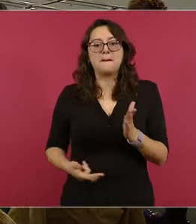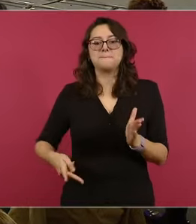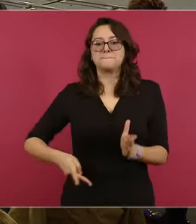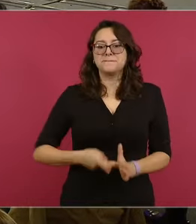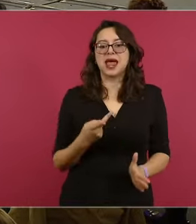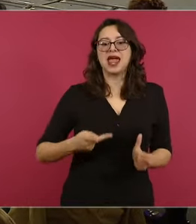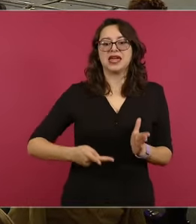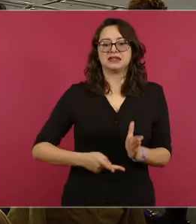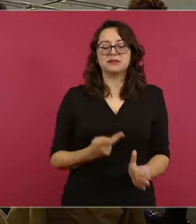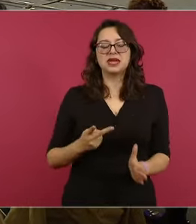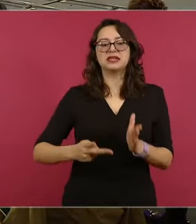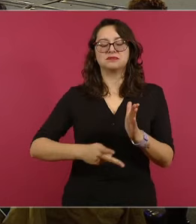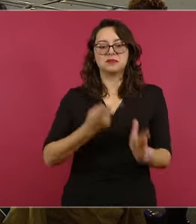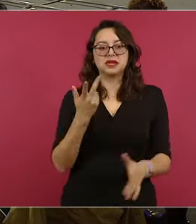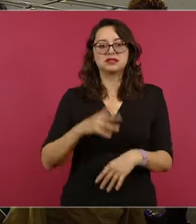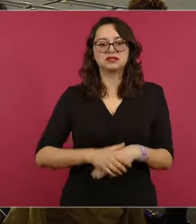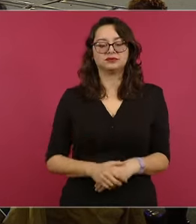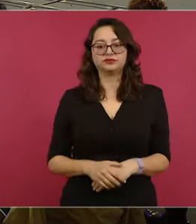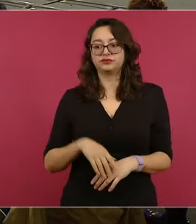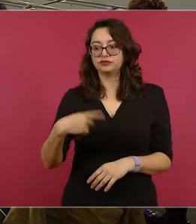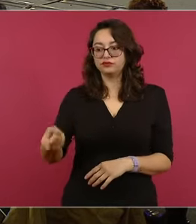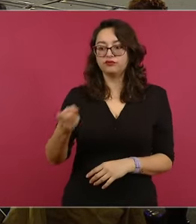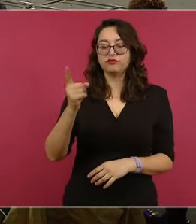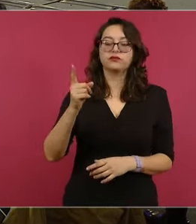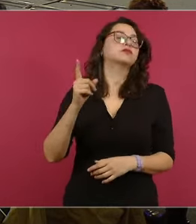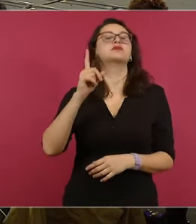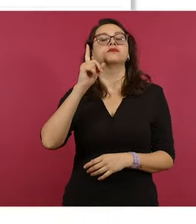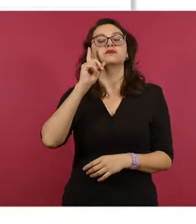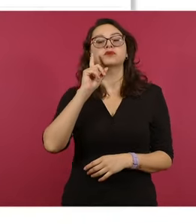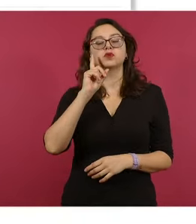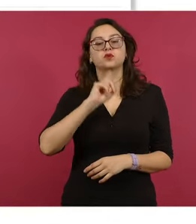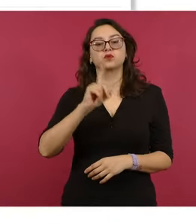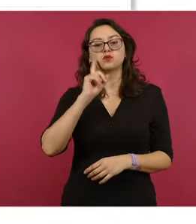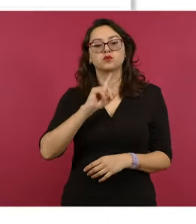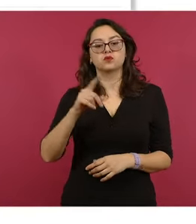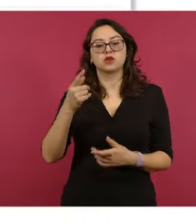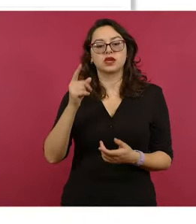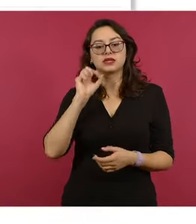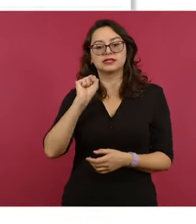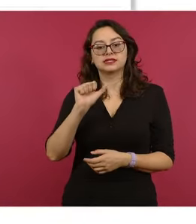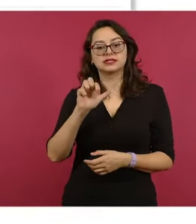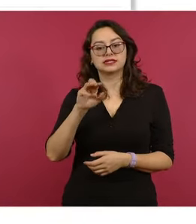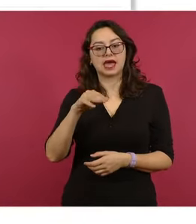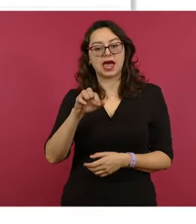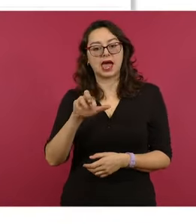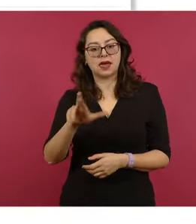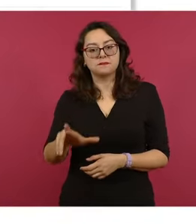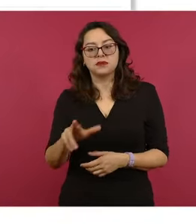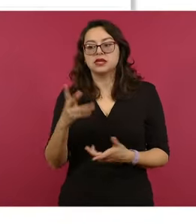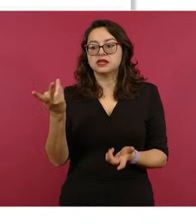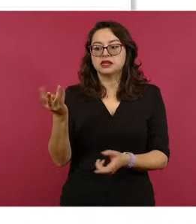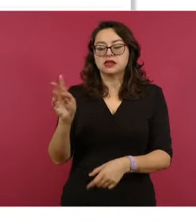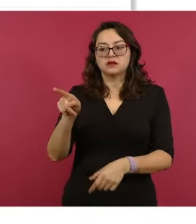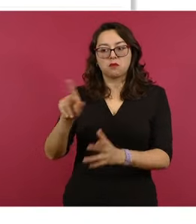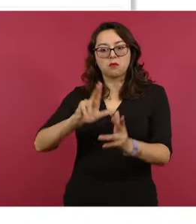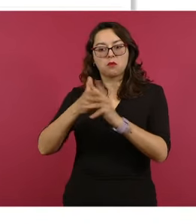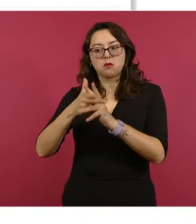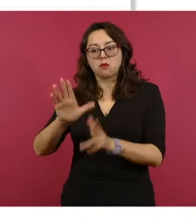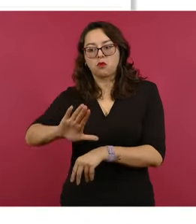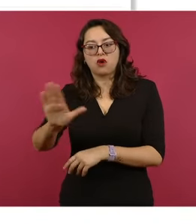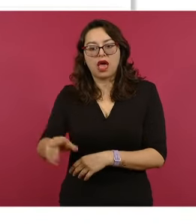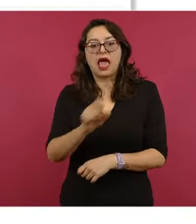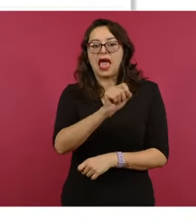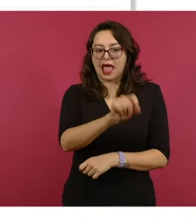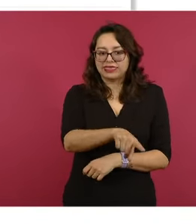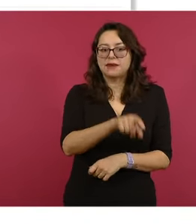Se le atribuye obstruir la justicia en el caso del asesinato del activista Samir Flores y fabricar culpables. Además